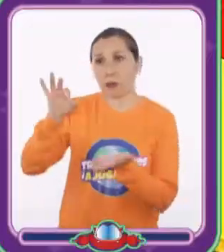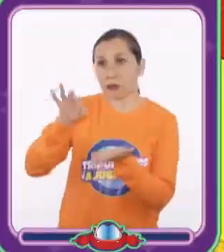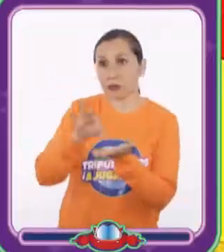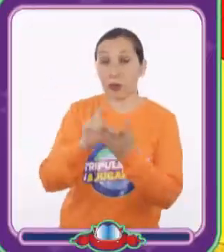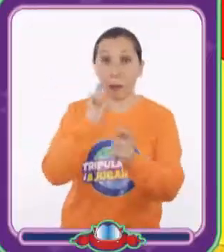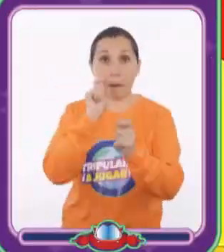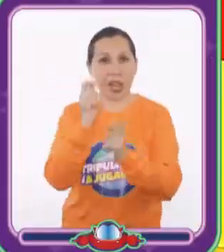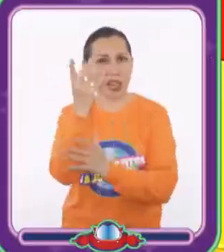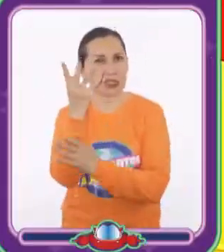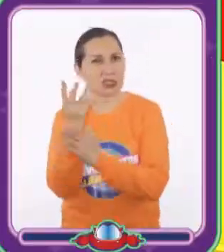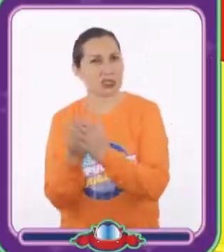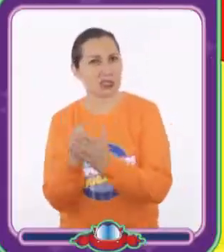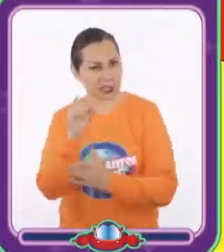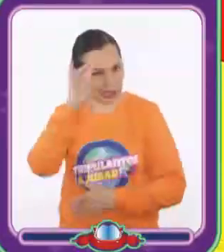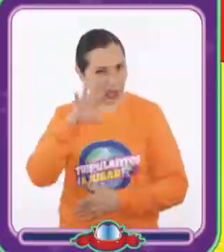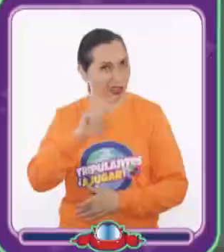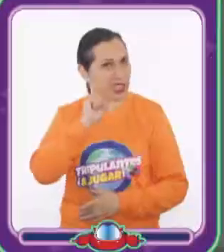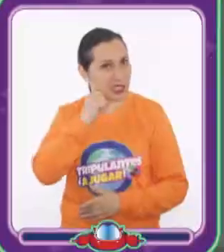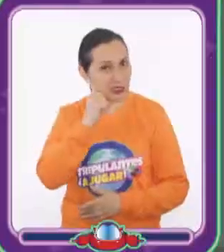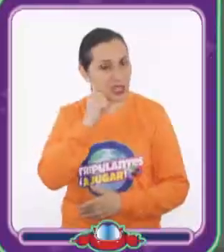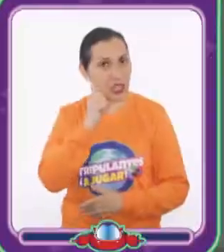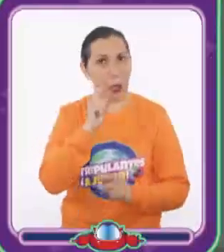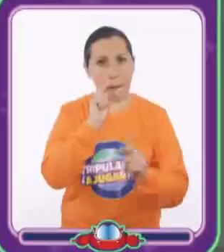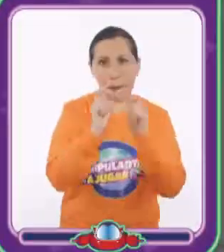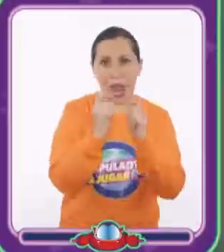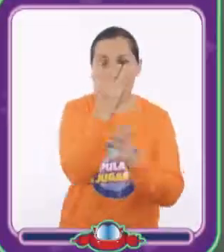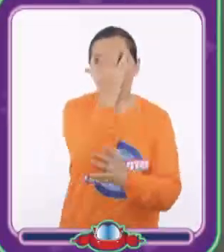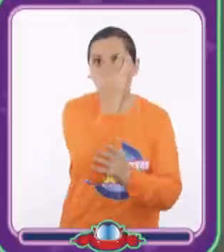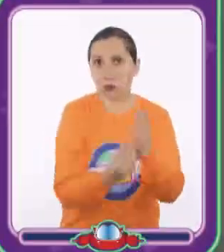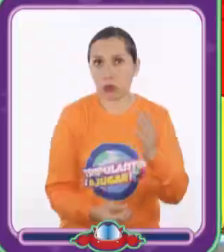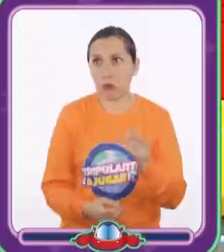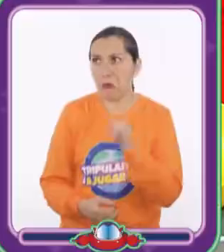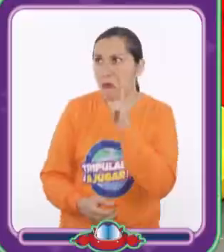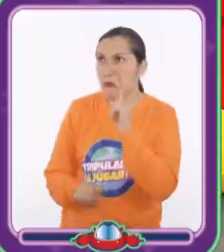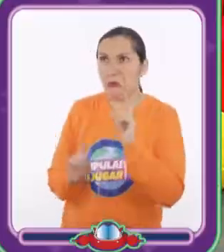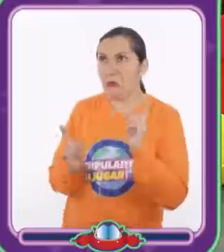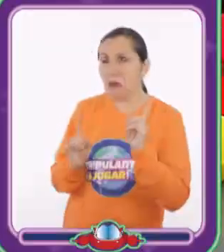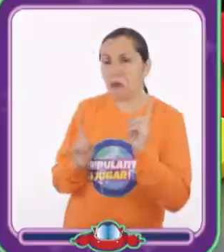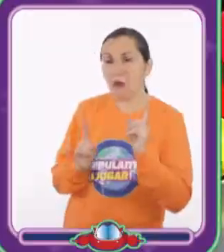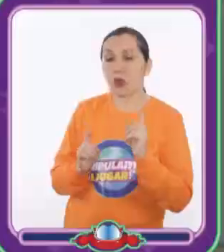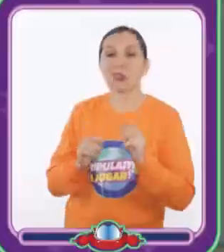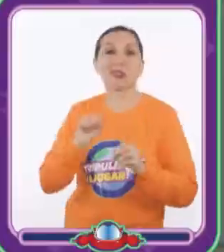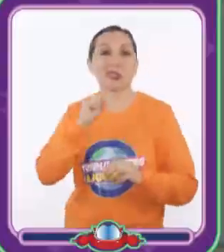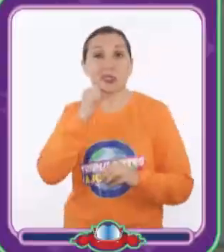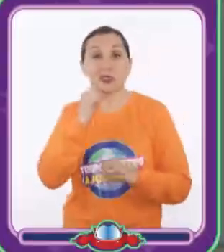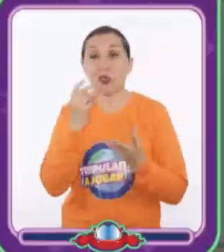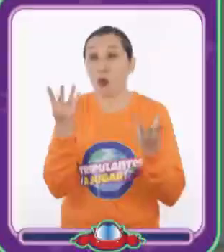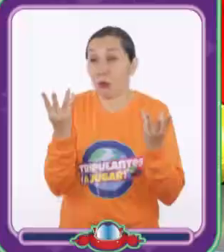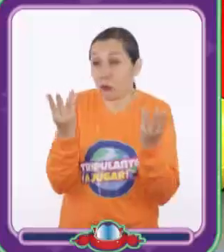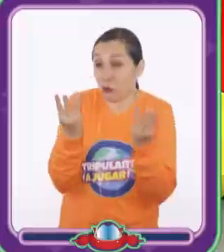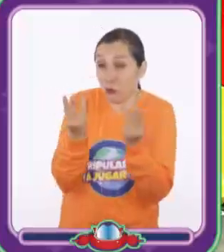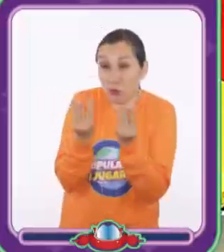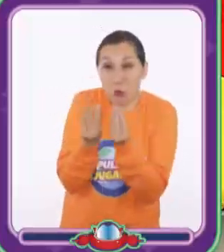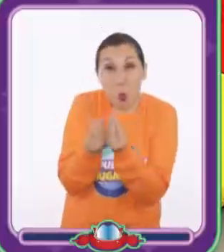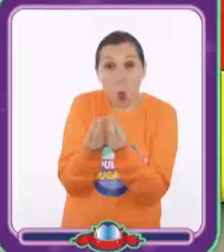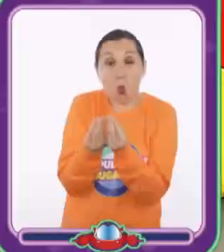peligro de extinción? ¿Ustedes saben qué es lo que es estar en peligro de extinción? No. ¿No? No. No, significa que quedan